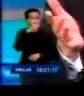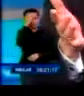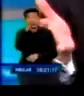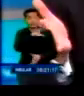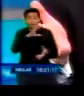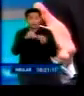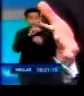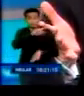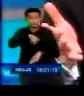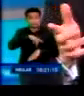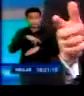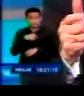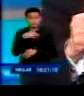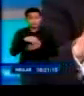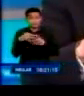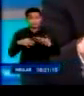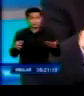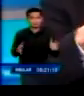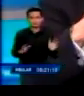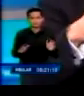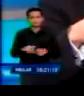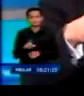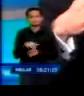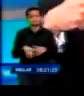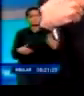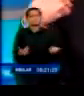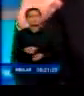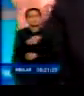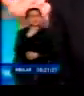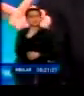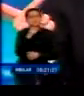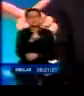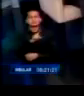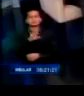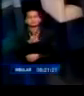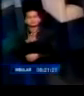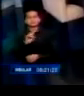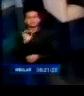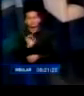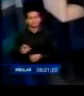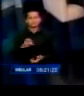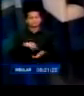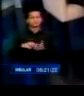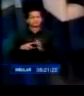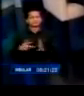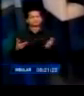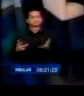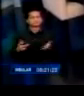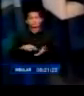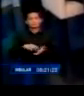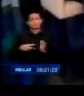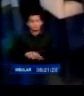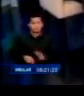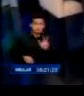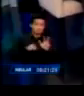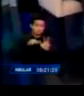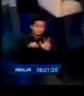todo el mundo es experto financiero, cuando hablamos que está provisionada en un 180%, significa que ese